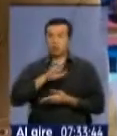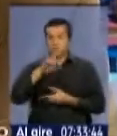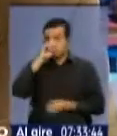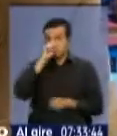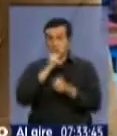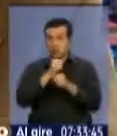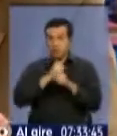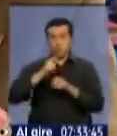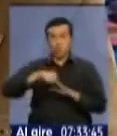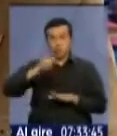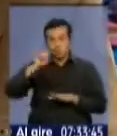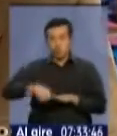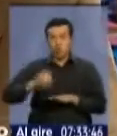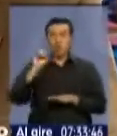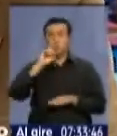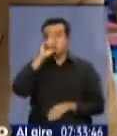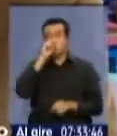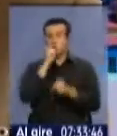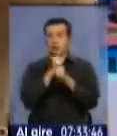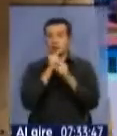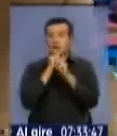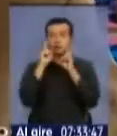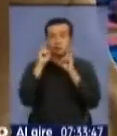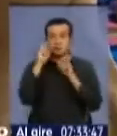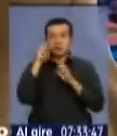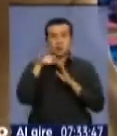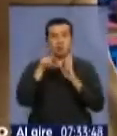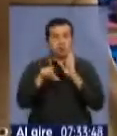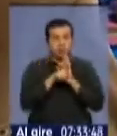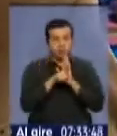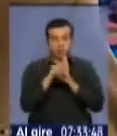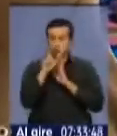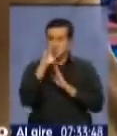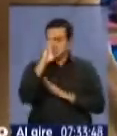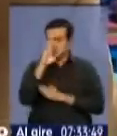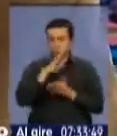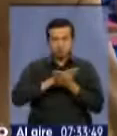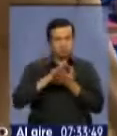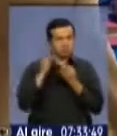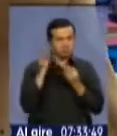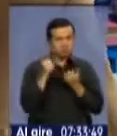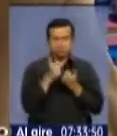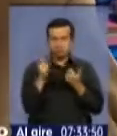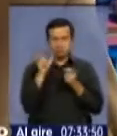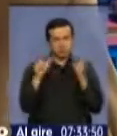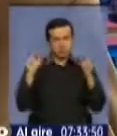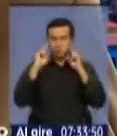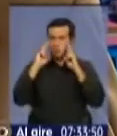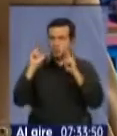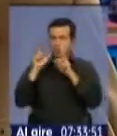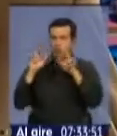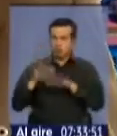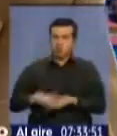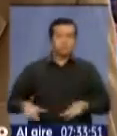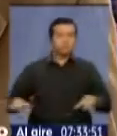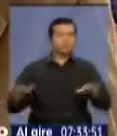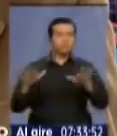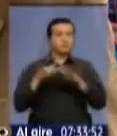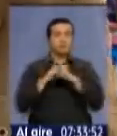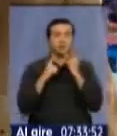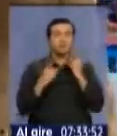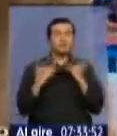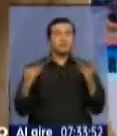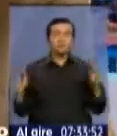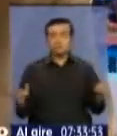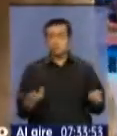como juez, como en el trabajo de la parte de jurisprudencia, ha sido una gente probo en esto y que ha sido gente reconocida por la ciudadanía. Y ahí tiene que